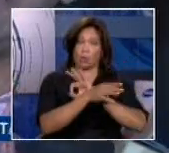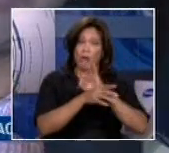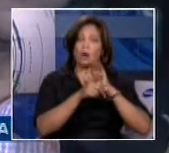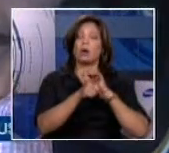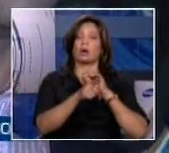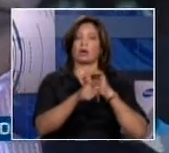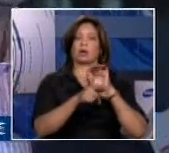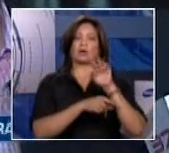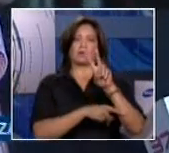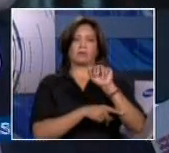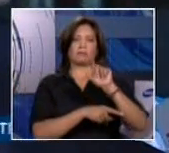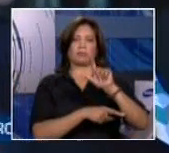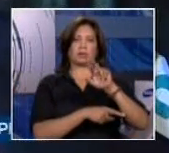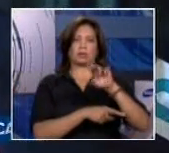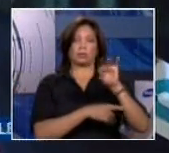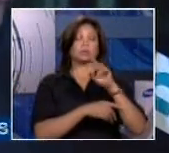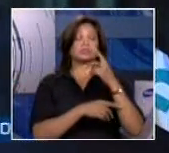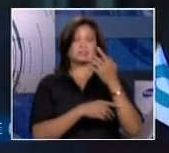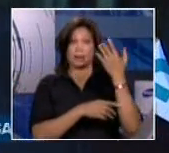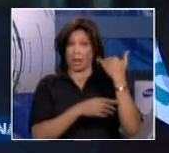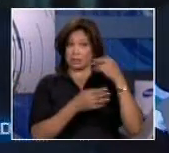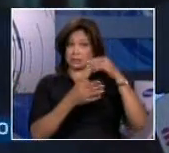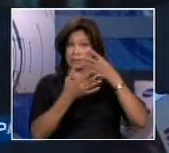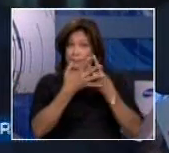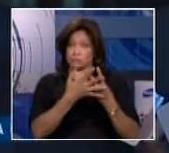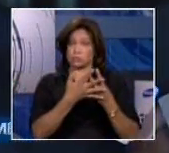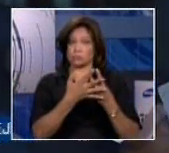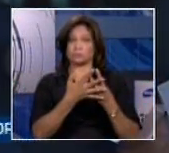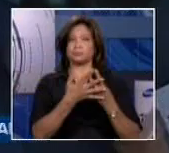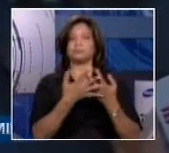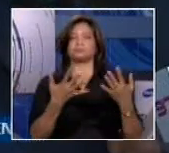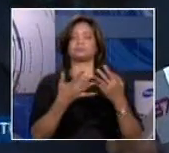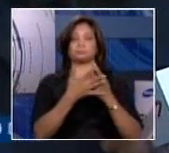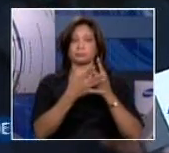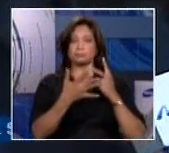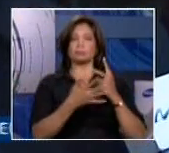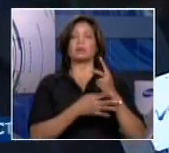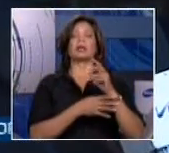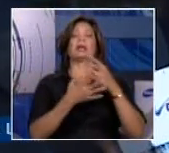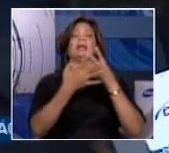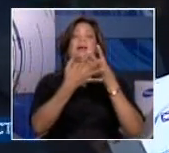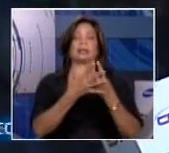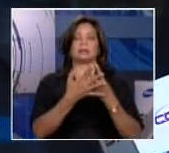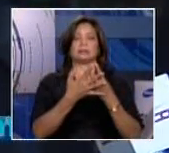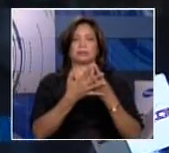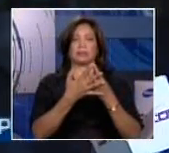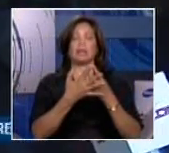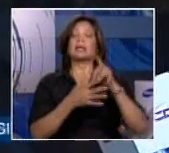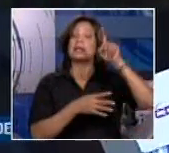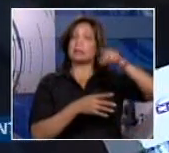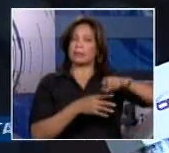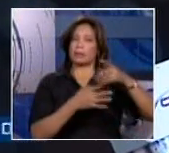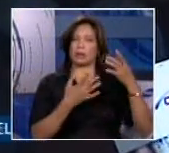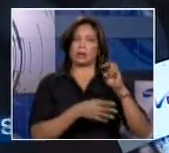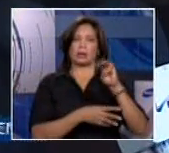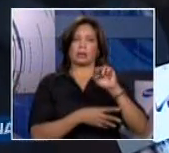Fernández Valerio estaba guardando prisión preventiva en la cárcel que le corresponde, que